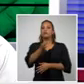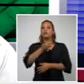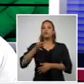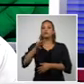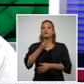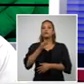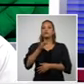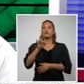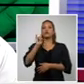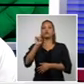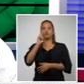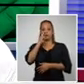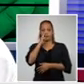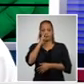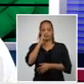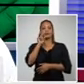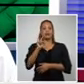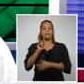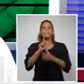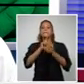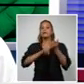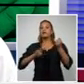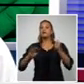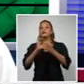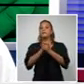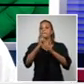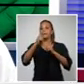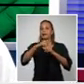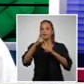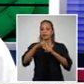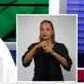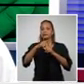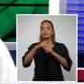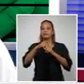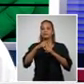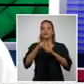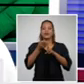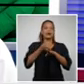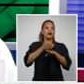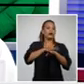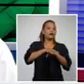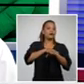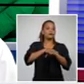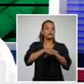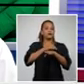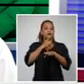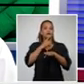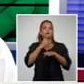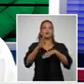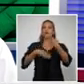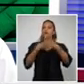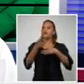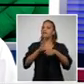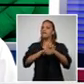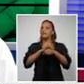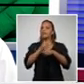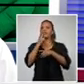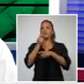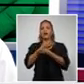en la provincia de Matanzas, con antecedentes de una diabetes mellitus y